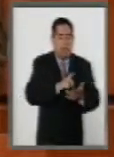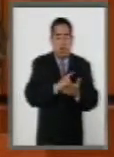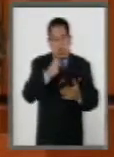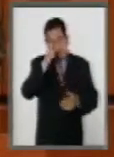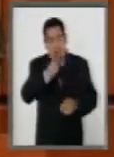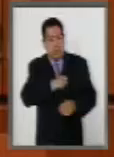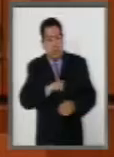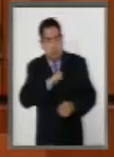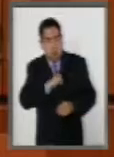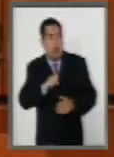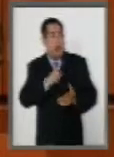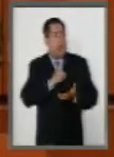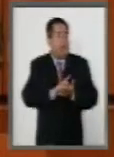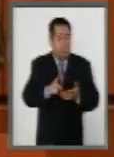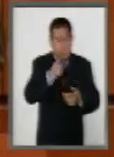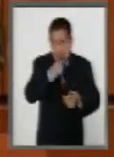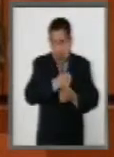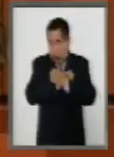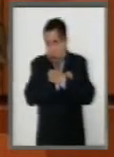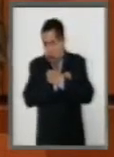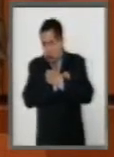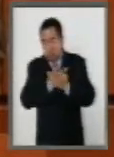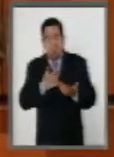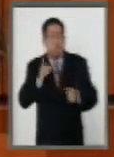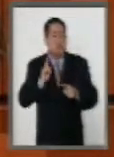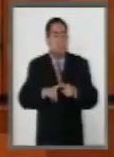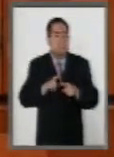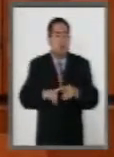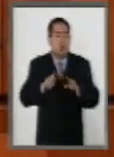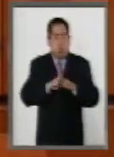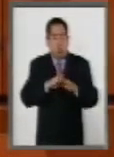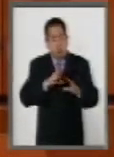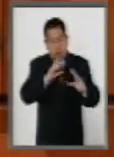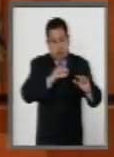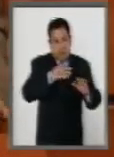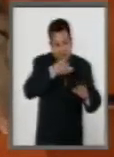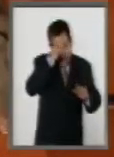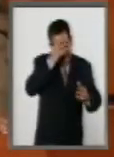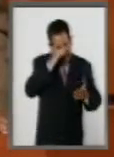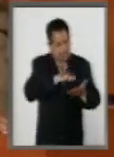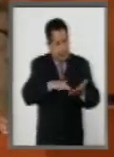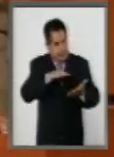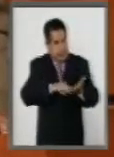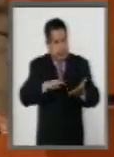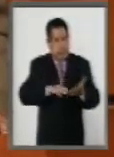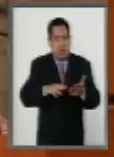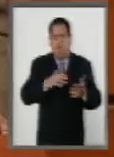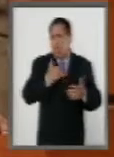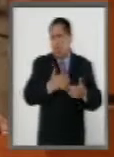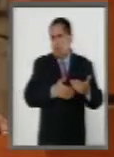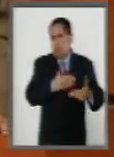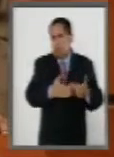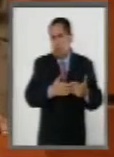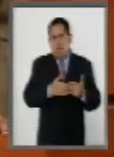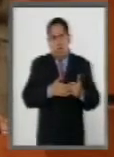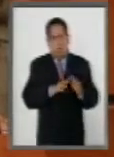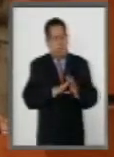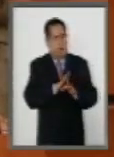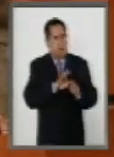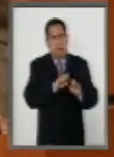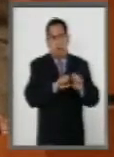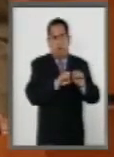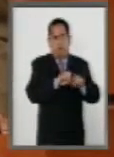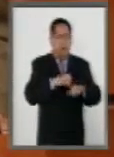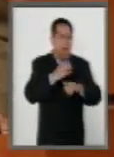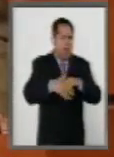salud, el derecho a la educación, que va desde la alfabetización hasta ir concluyendo